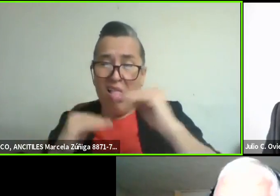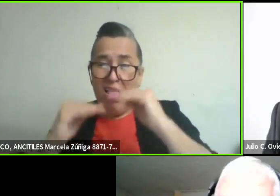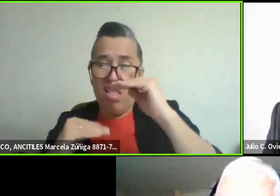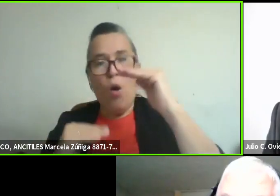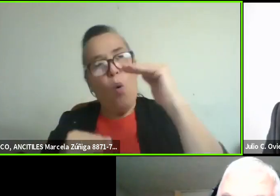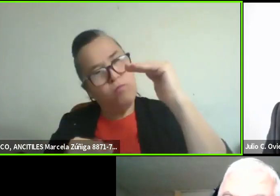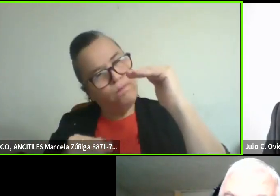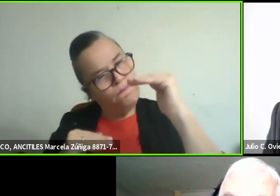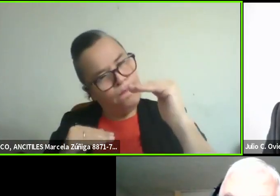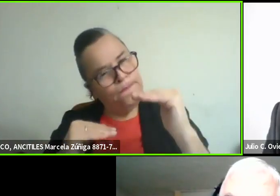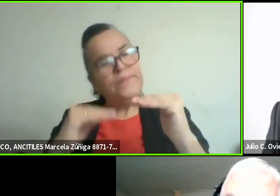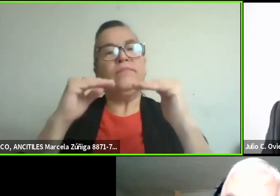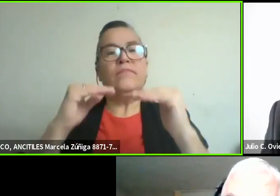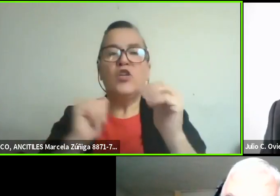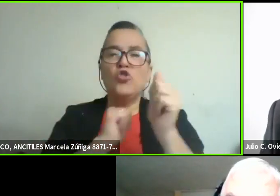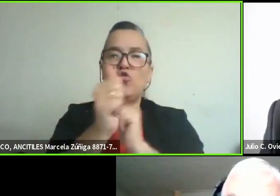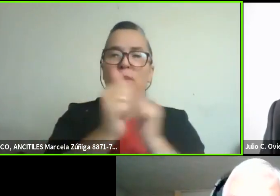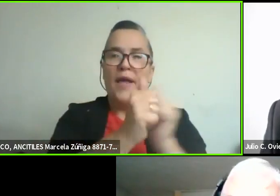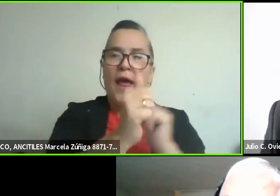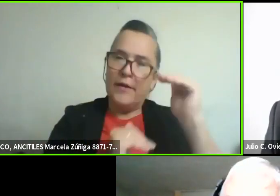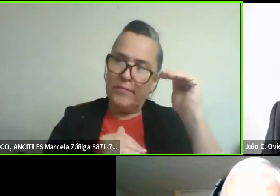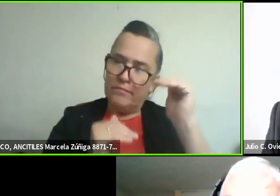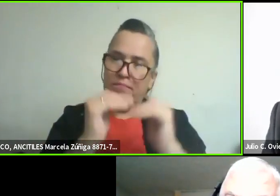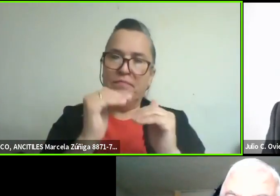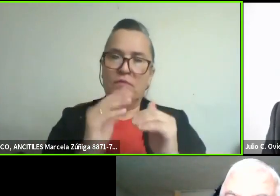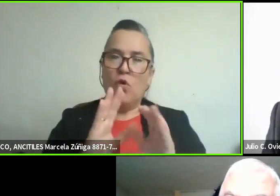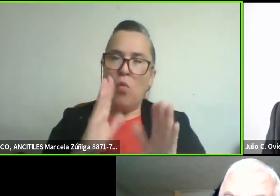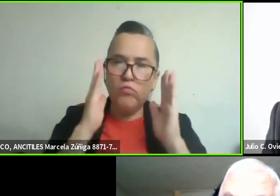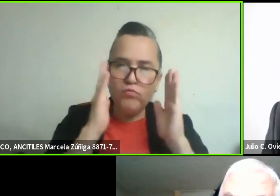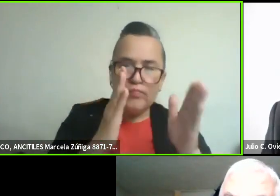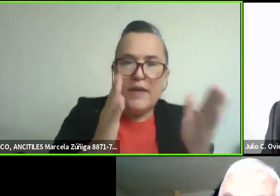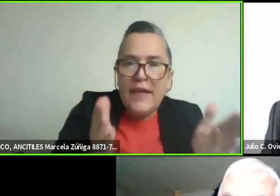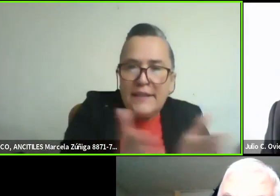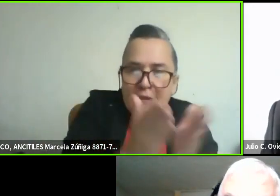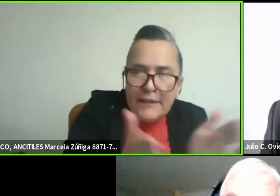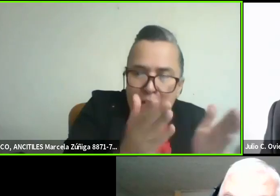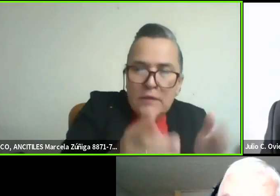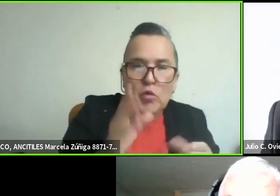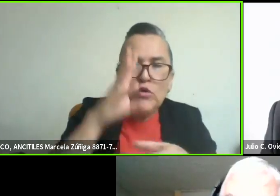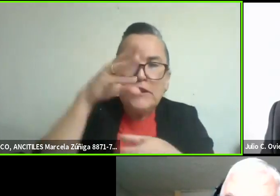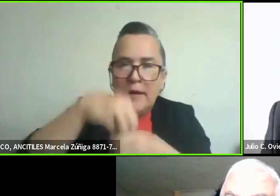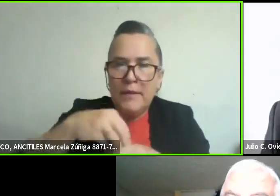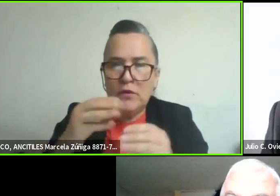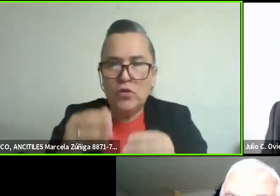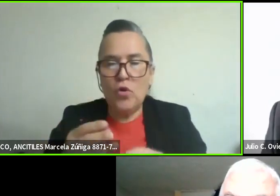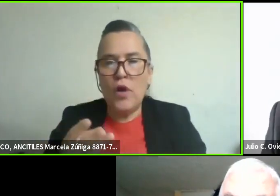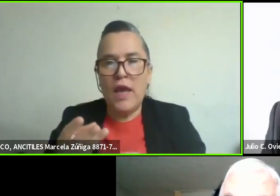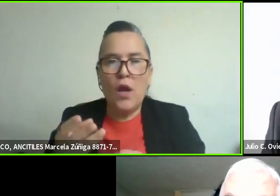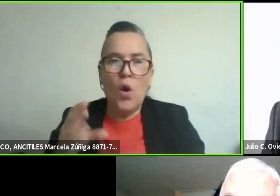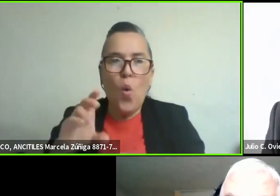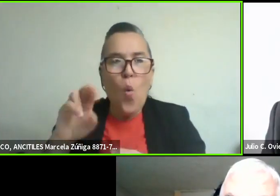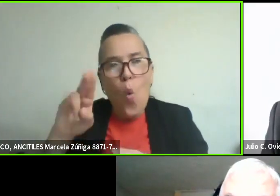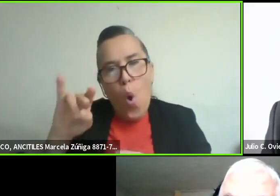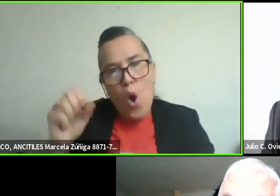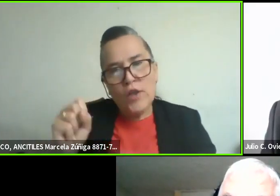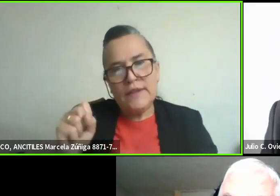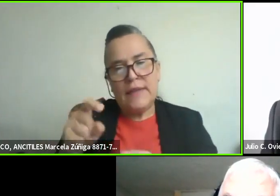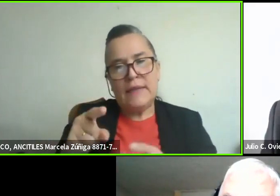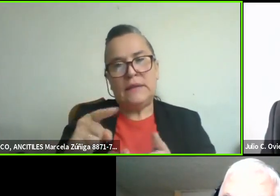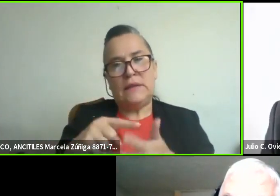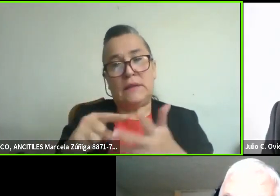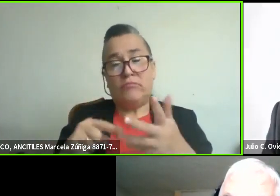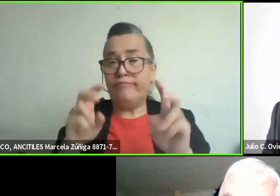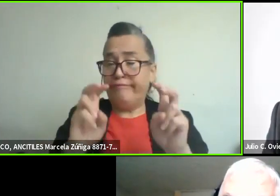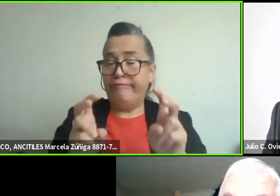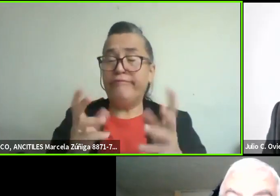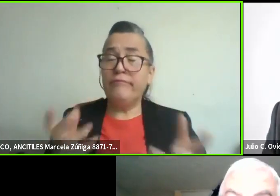existen muchos tipos de intervenciones basadas en estímulos basadas en en cuotas etcétera yo creo que este tema